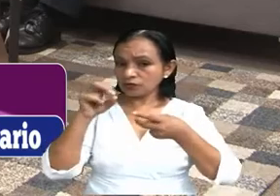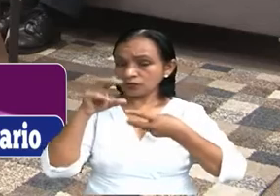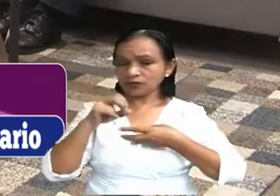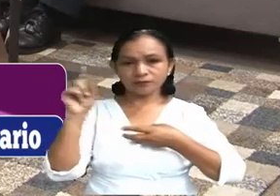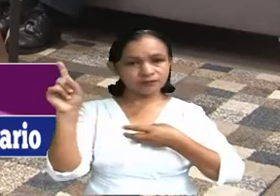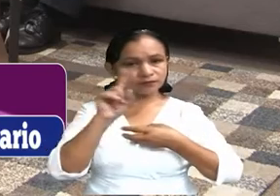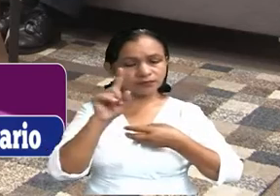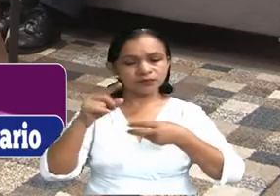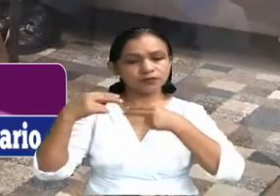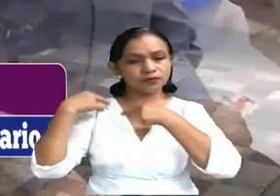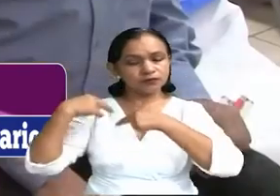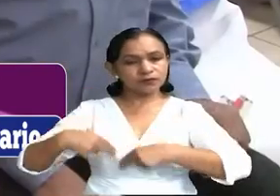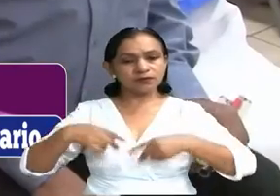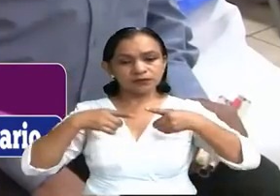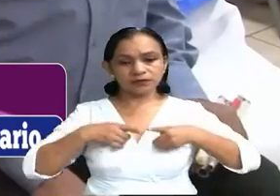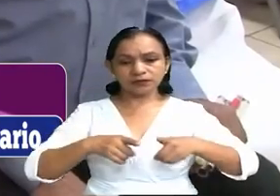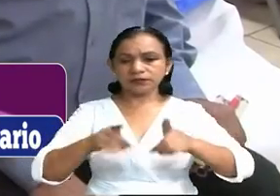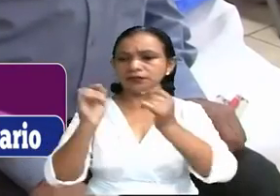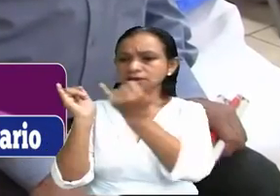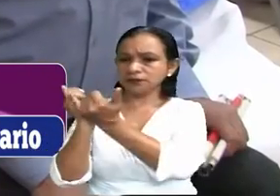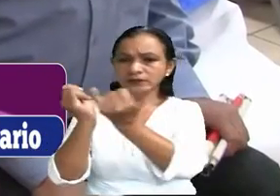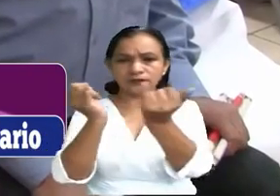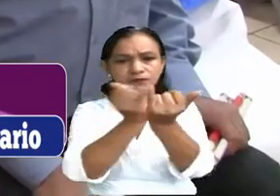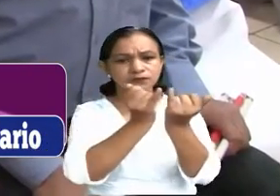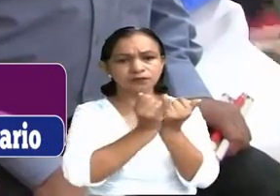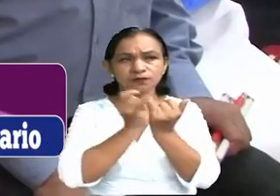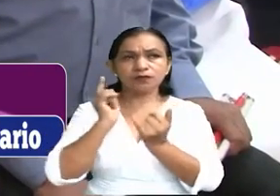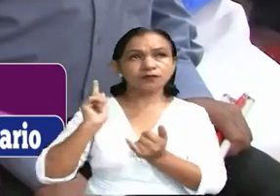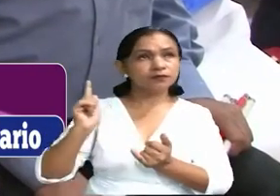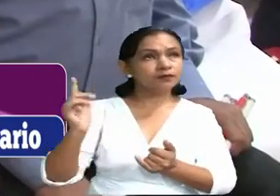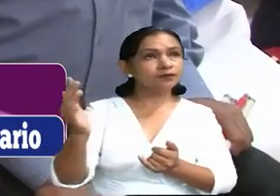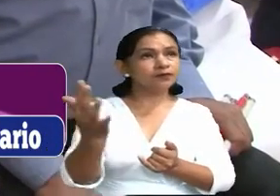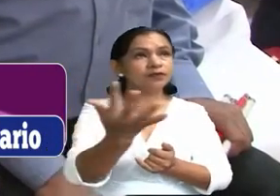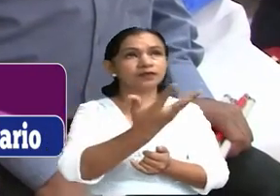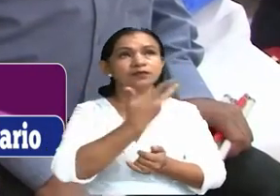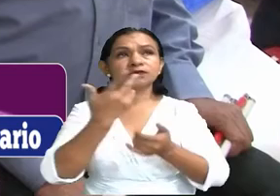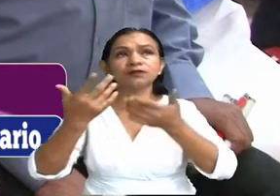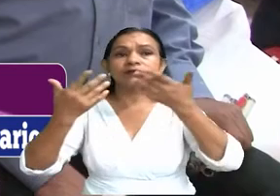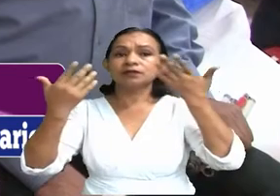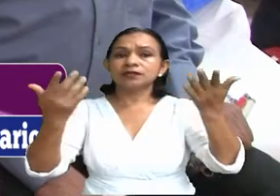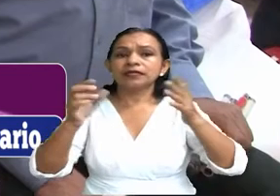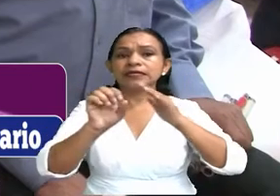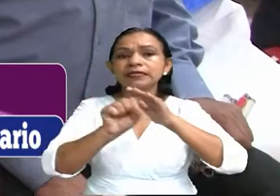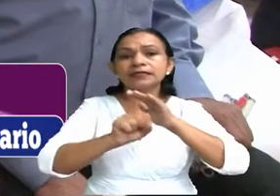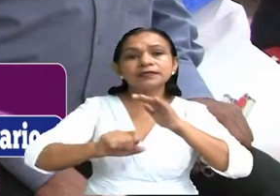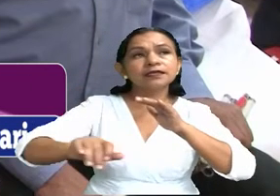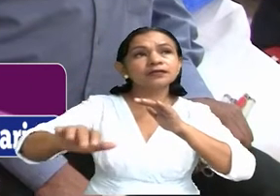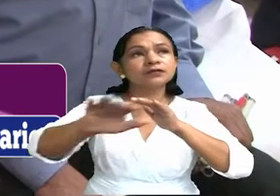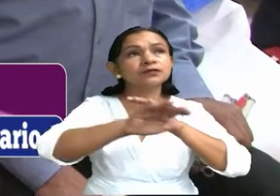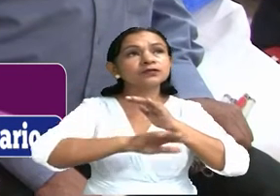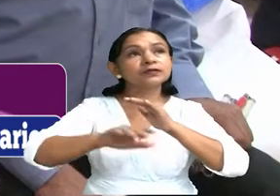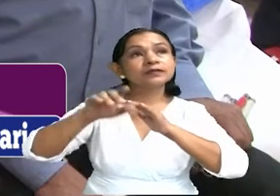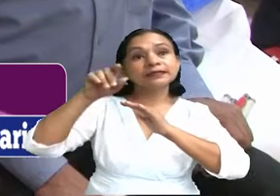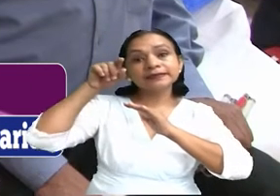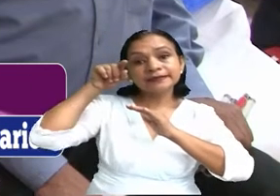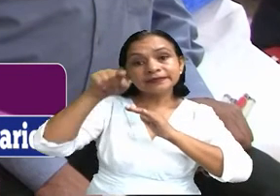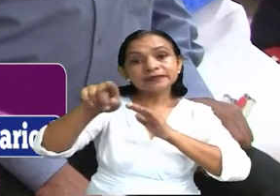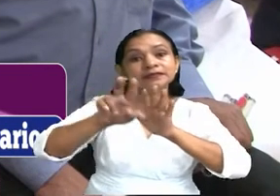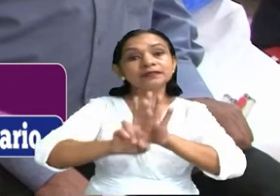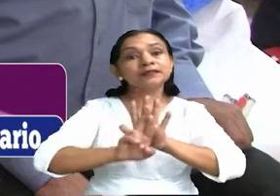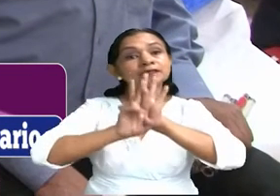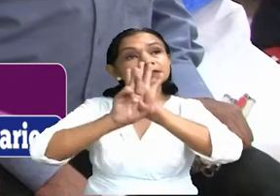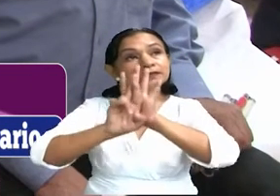humanos la dignidad es igual para todos, okay, y que es la sociedad la que tiene que dar respuesta a las